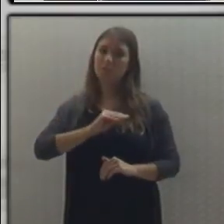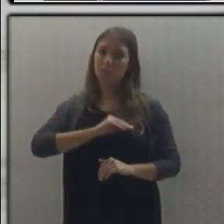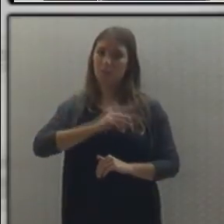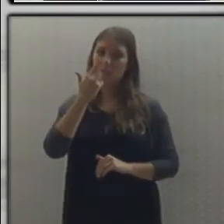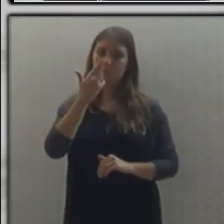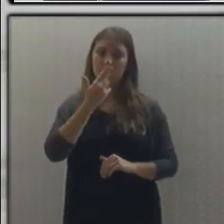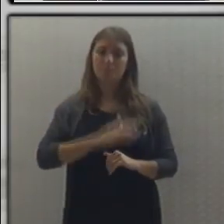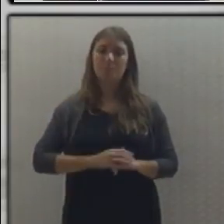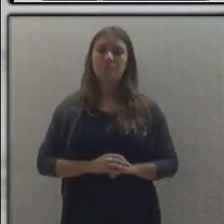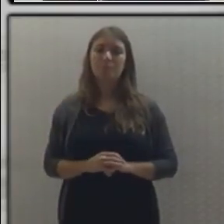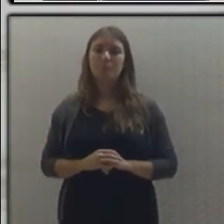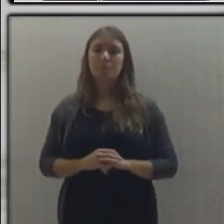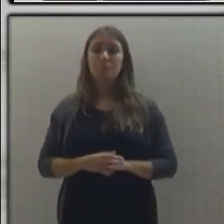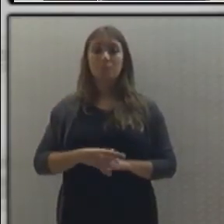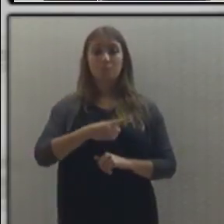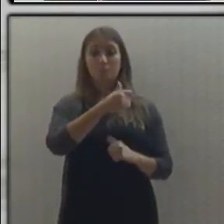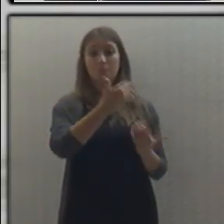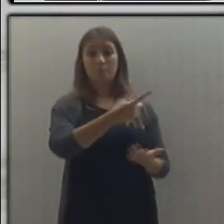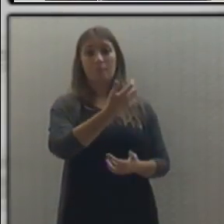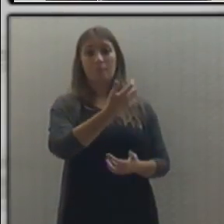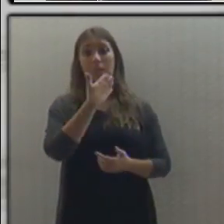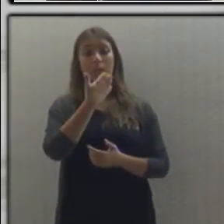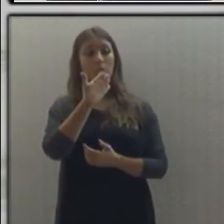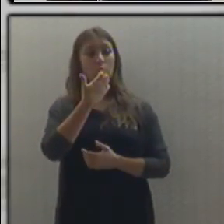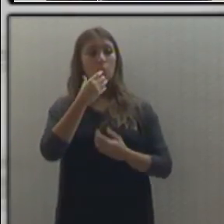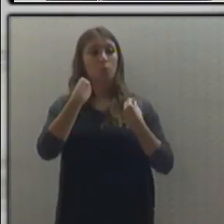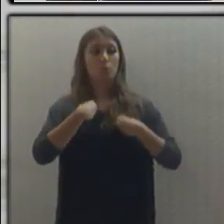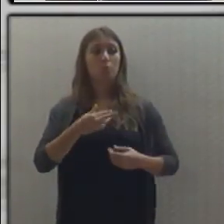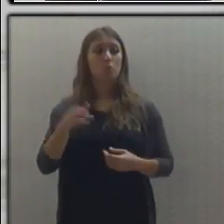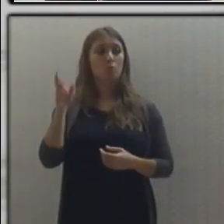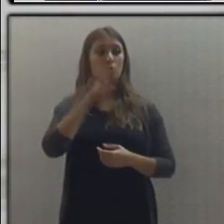interesante. Este es otro ejemplo donde volvemos a ver lo mismo.